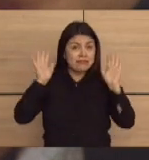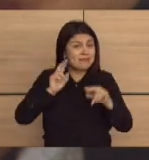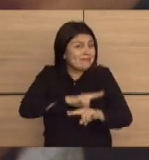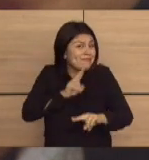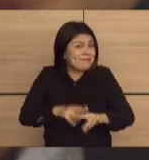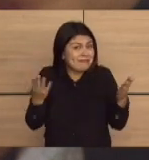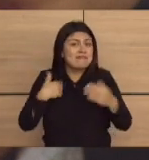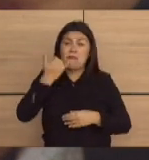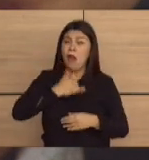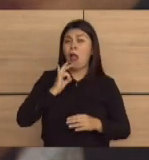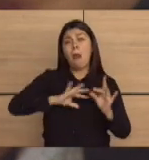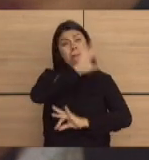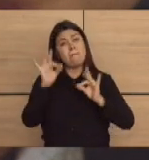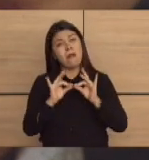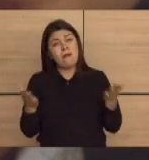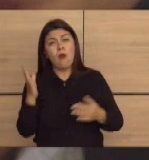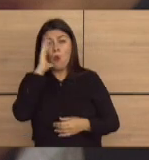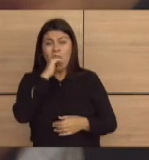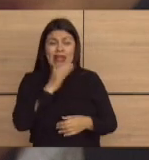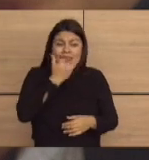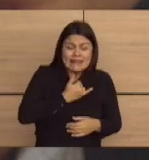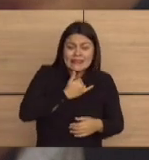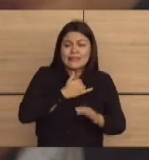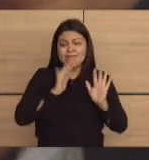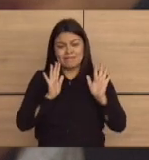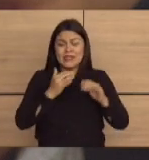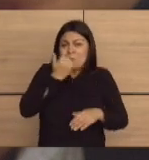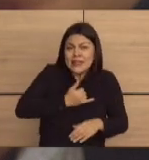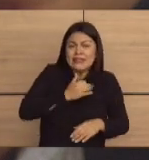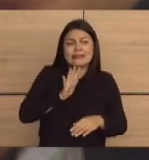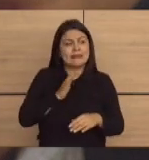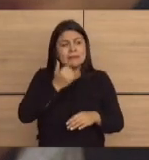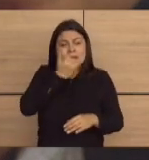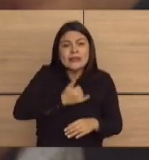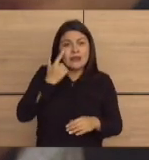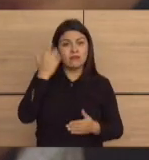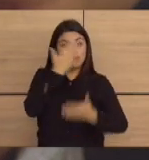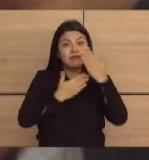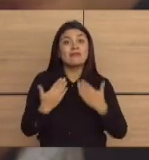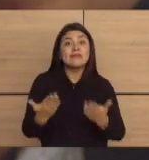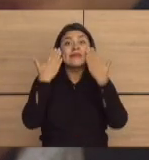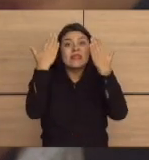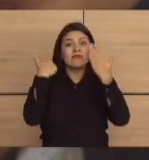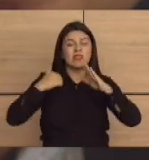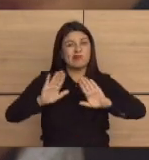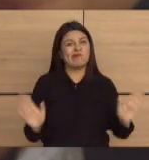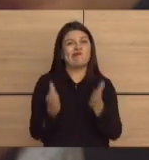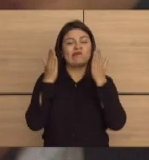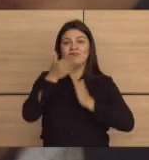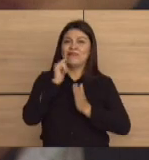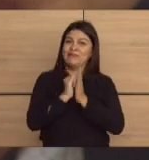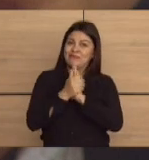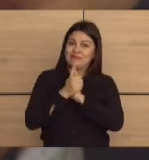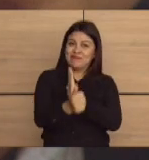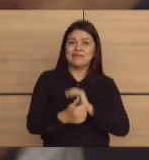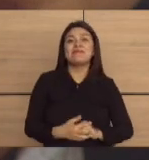que es muchas veces en la prueba, ensayo, error, como se forman los mejores talentos. Yo digo